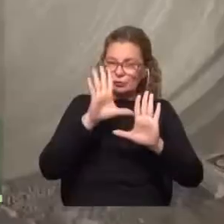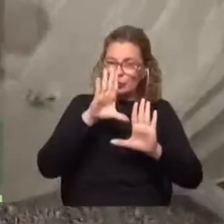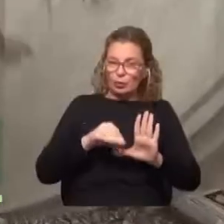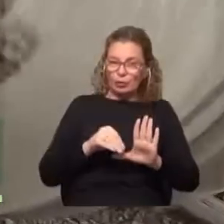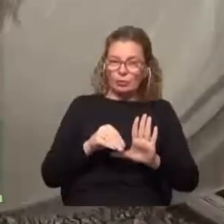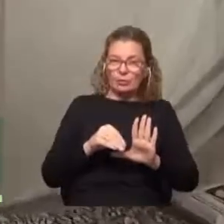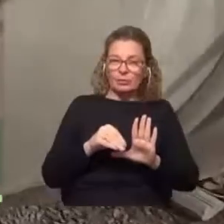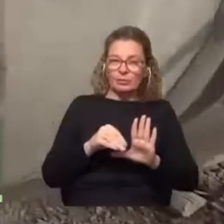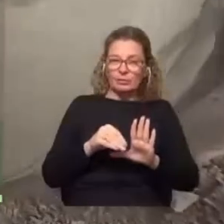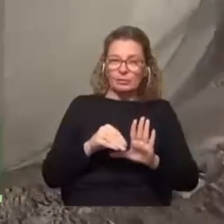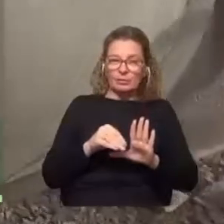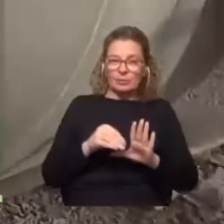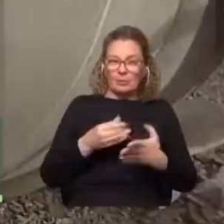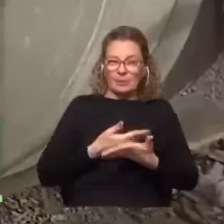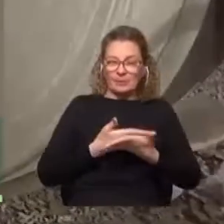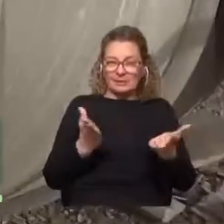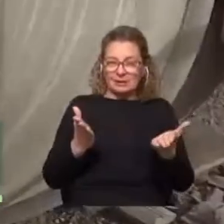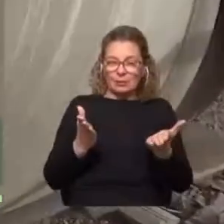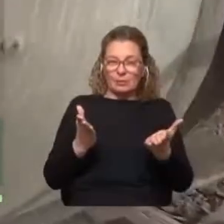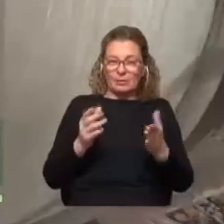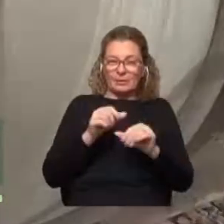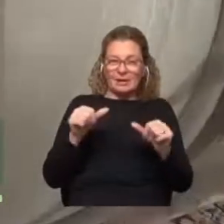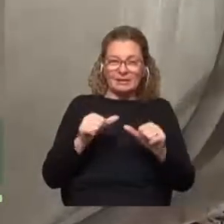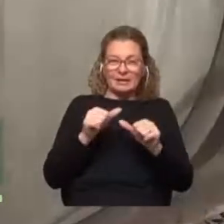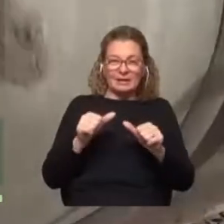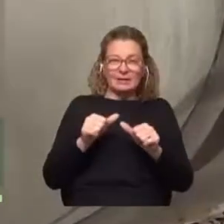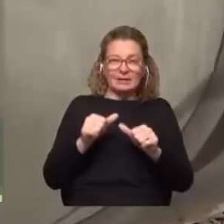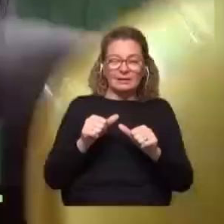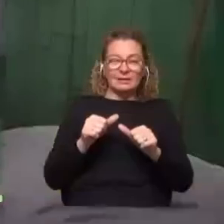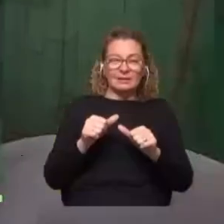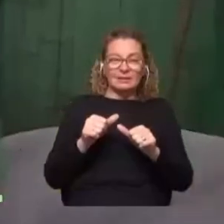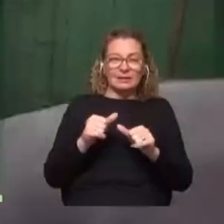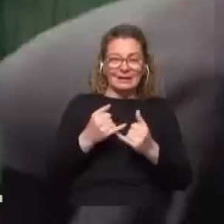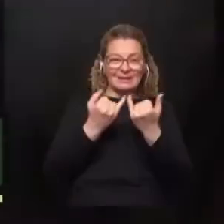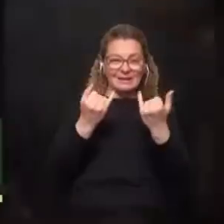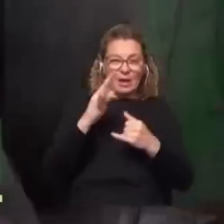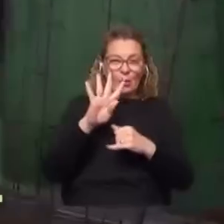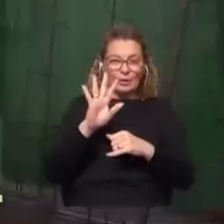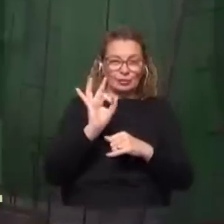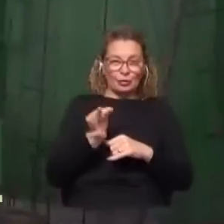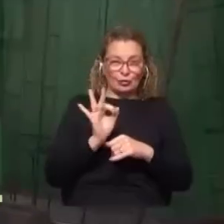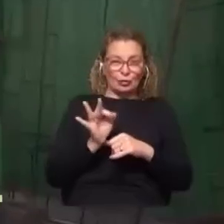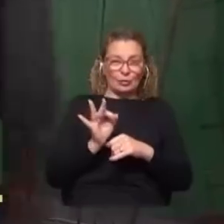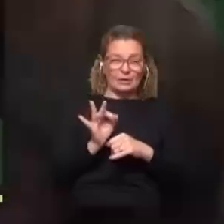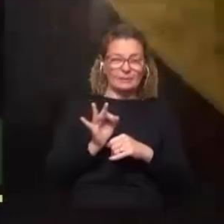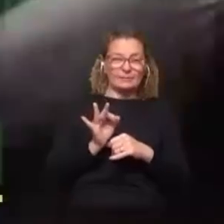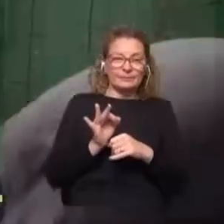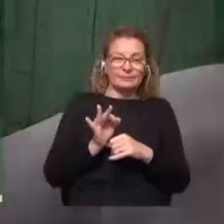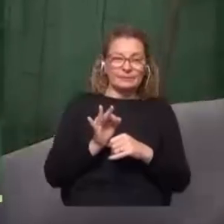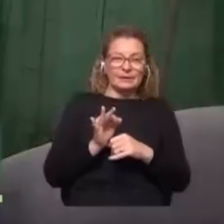todo para un espectáculo que se va a realizar el día 4 de octubre